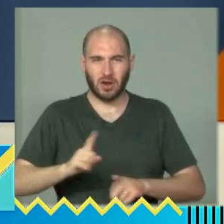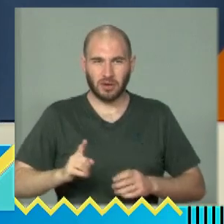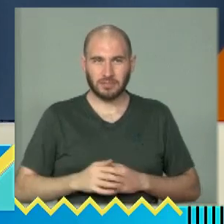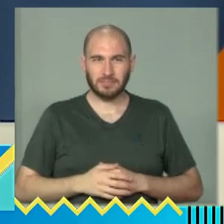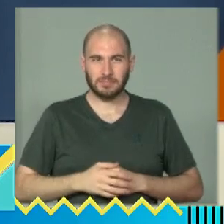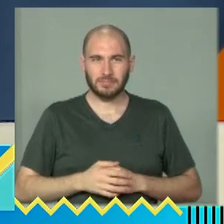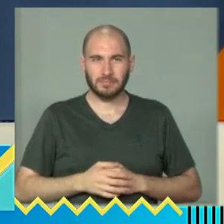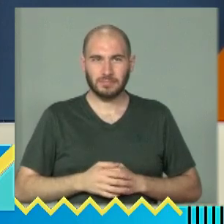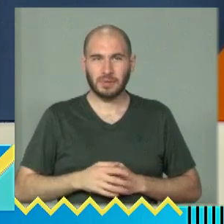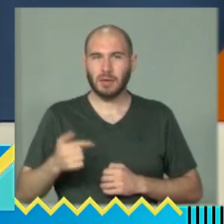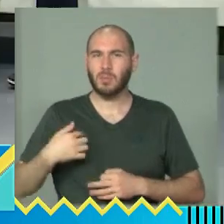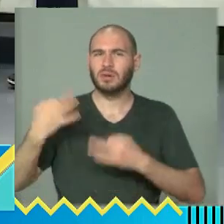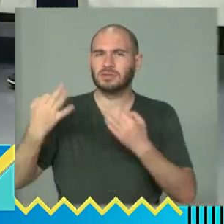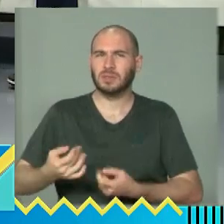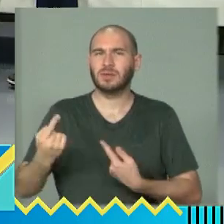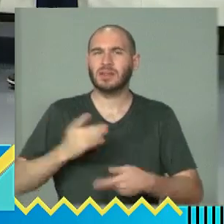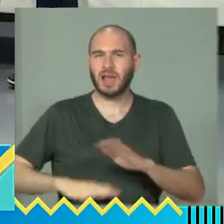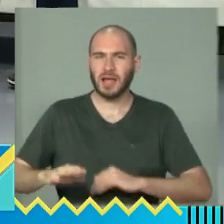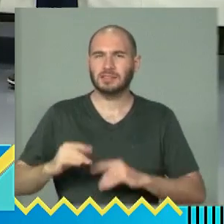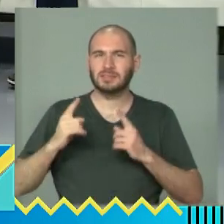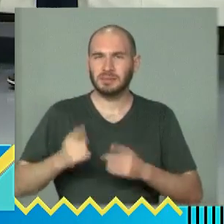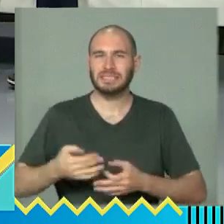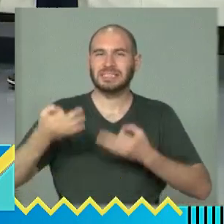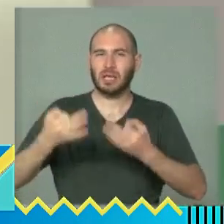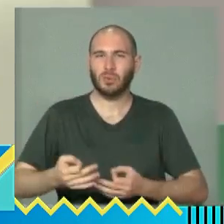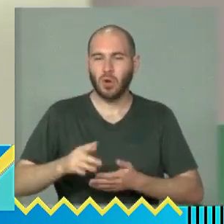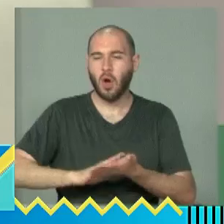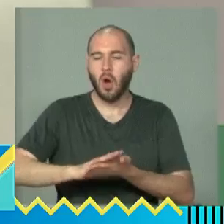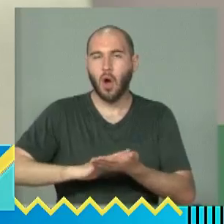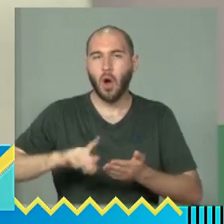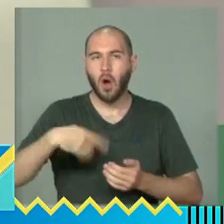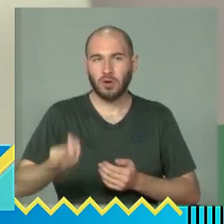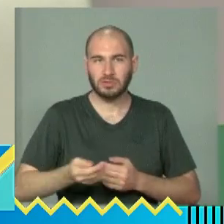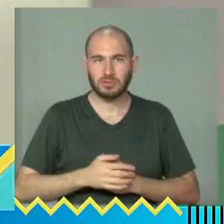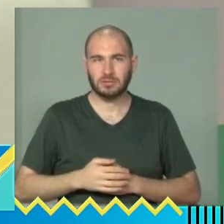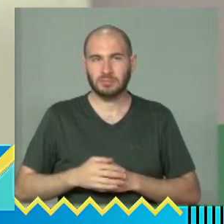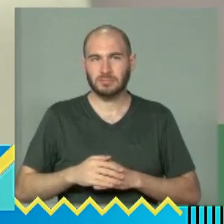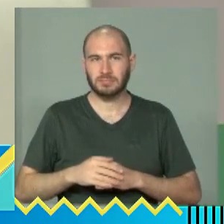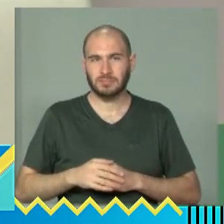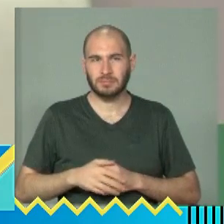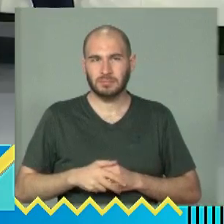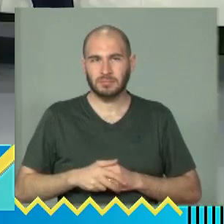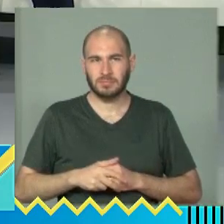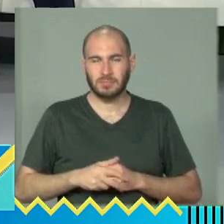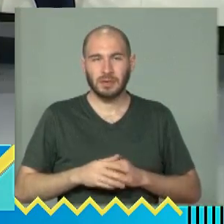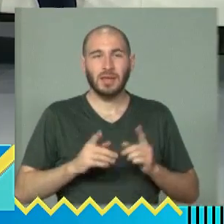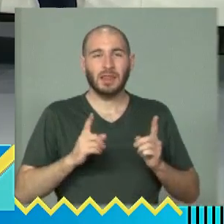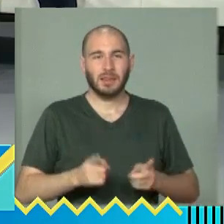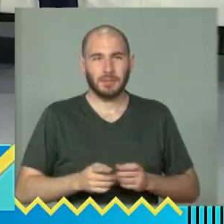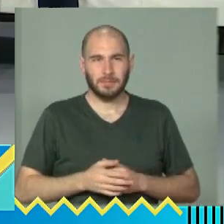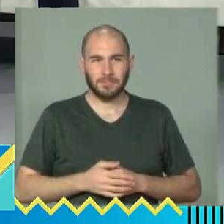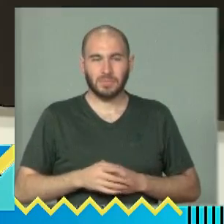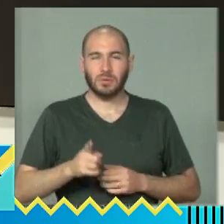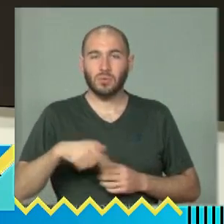se. Tenías que estar seguro de lo que estaba haciendo claro. y de que convenciera a los jueces. Pero nada más, no era necesario ganar. Bien, claro. y una vez que